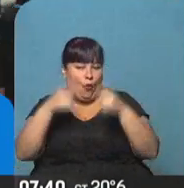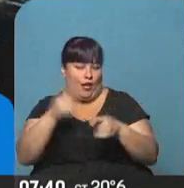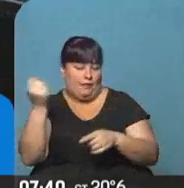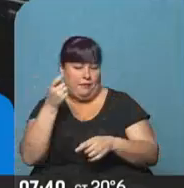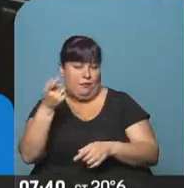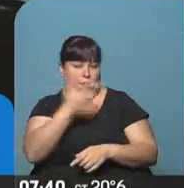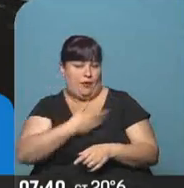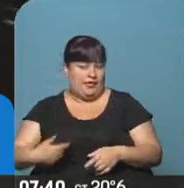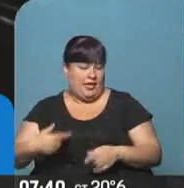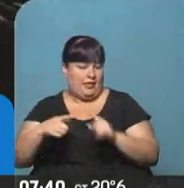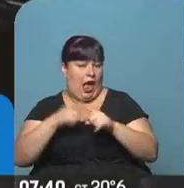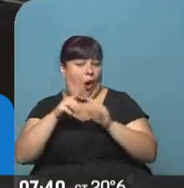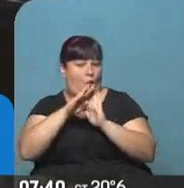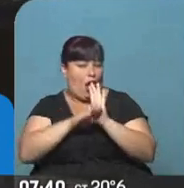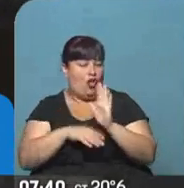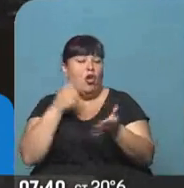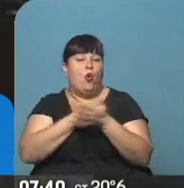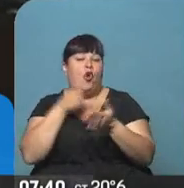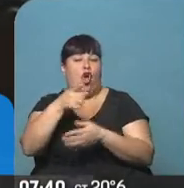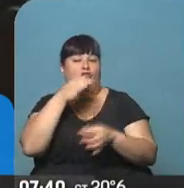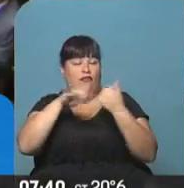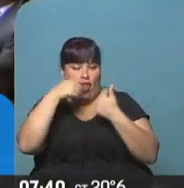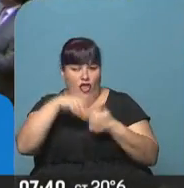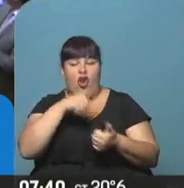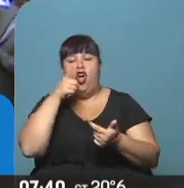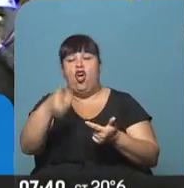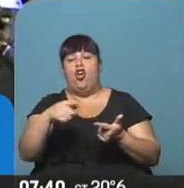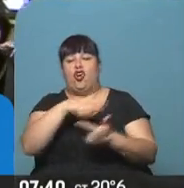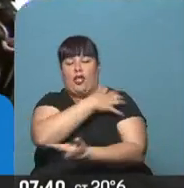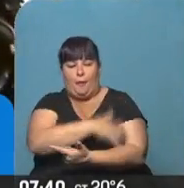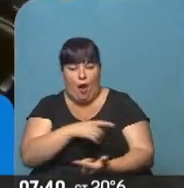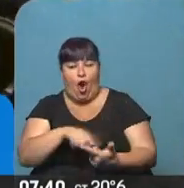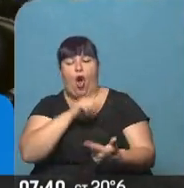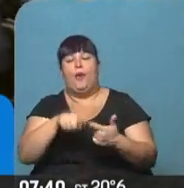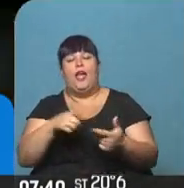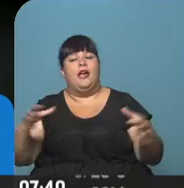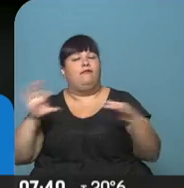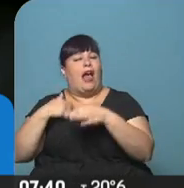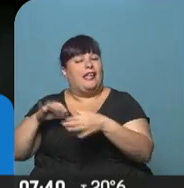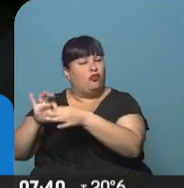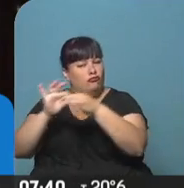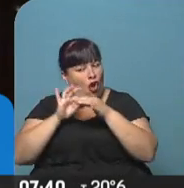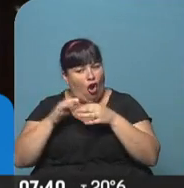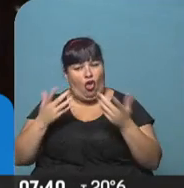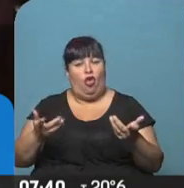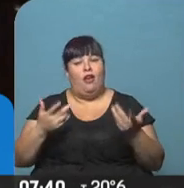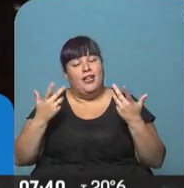presidente se fijó, que tiene que ver con la lucha contra el narcotráfico, la lucha contra la pobreza y unir a los argentinos, que